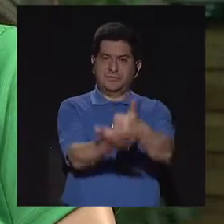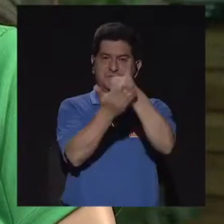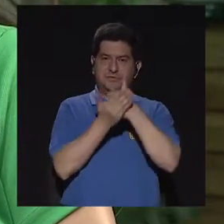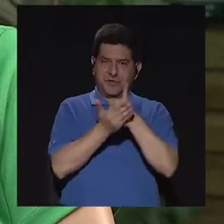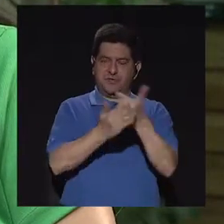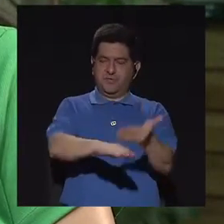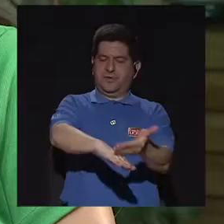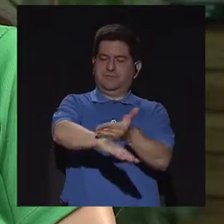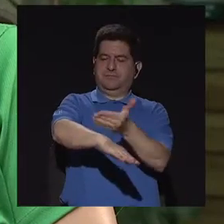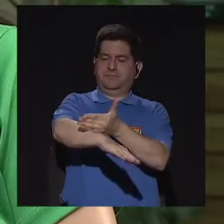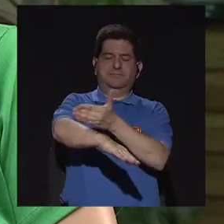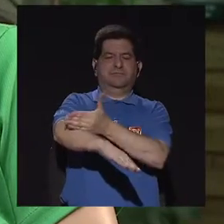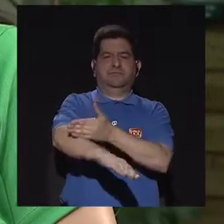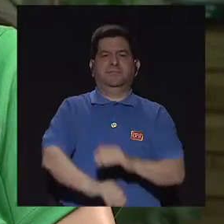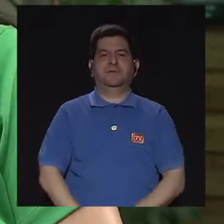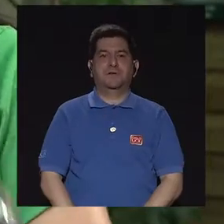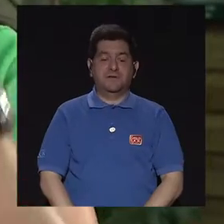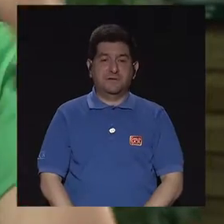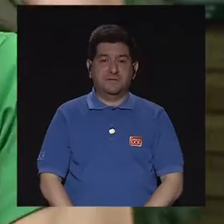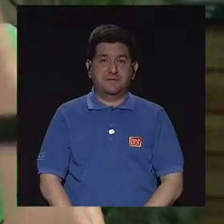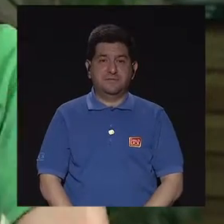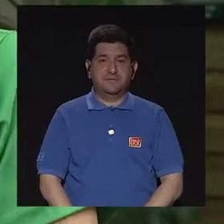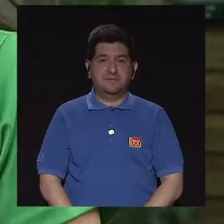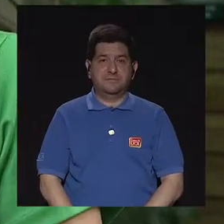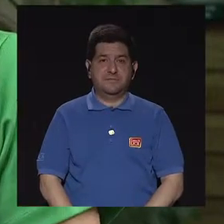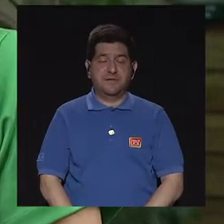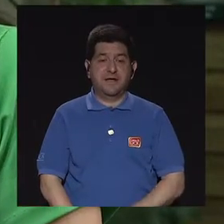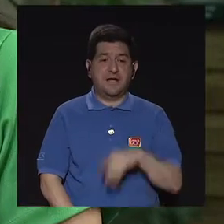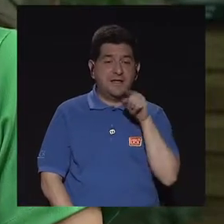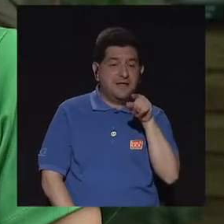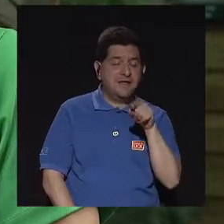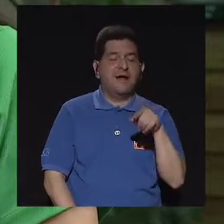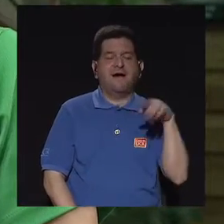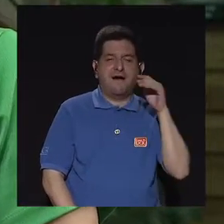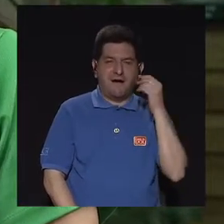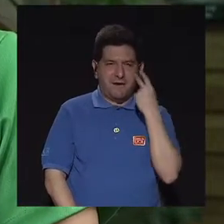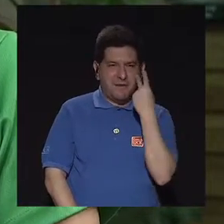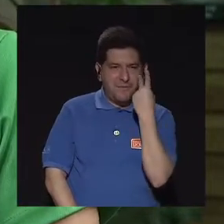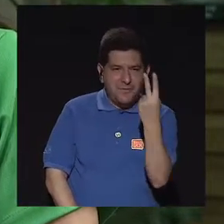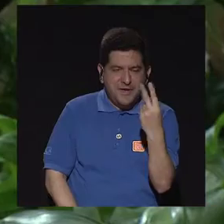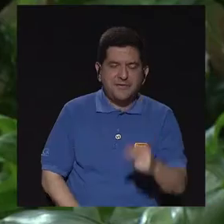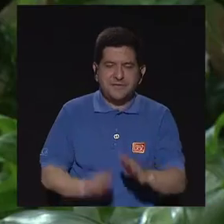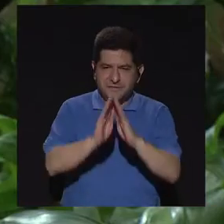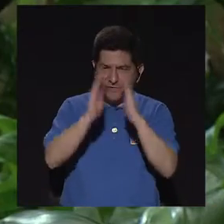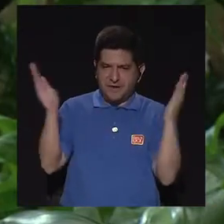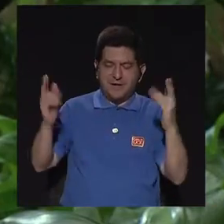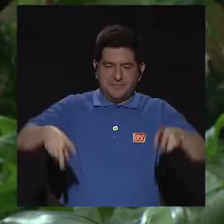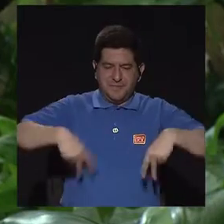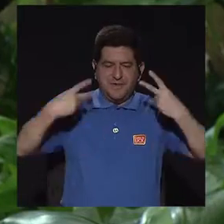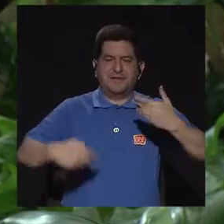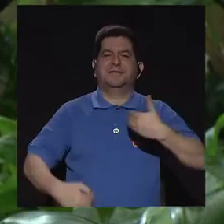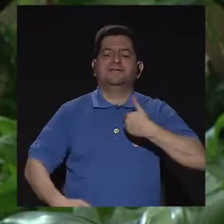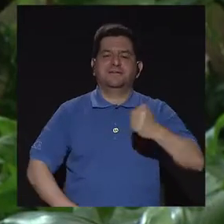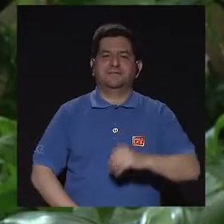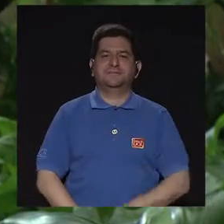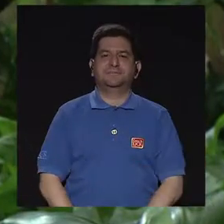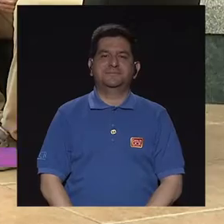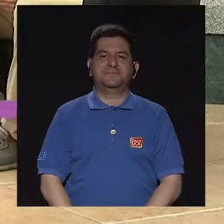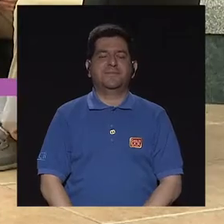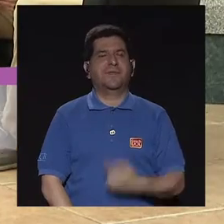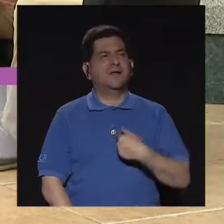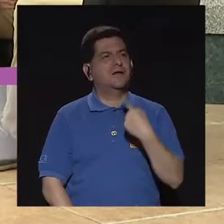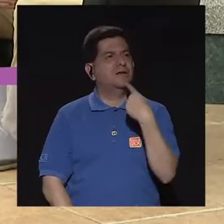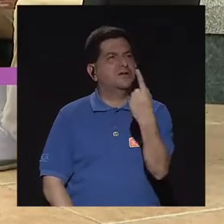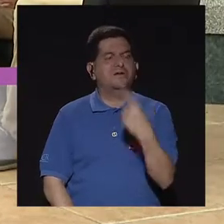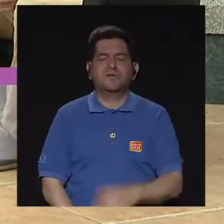ayudar a crecer y a tener un horizonte más amplio, mayor una visión más amplia de la vida. Sí. Yo diría